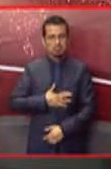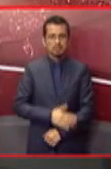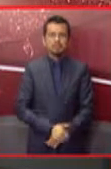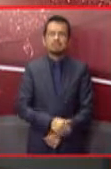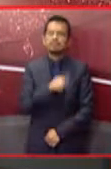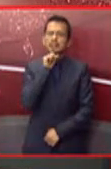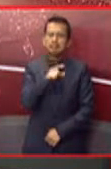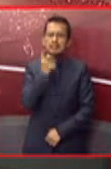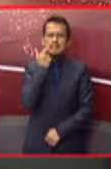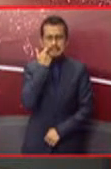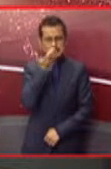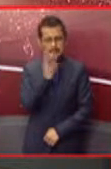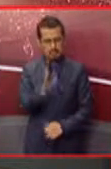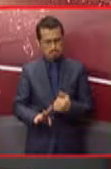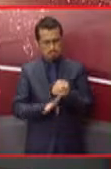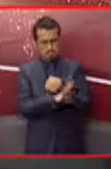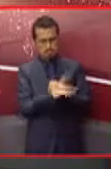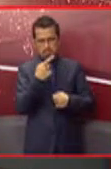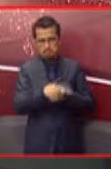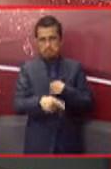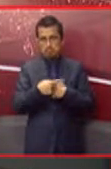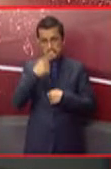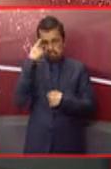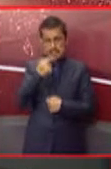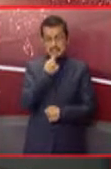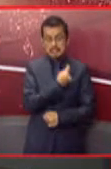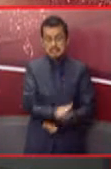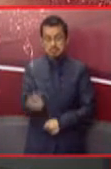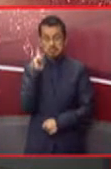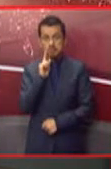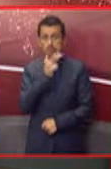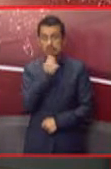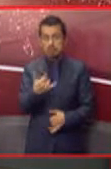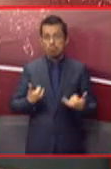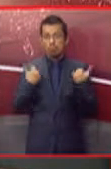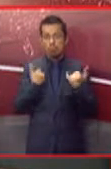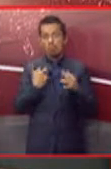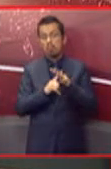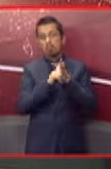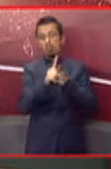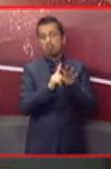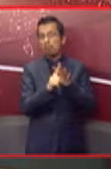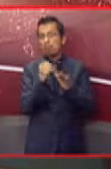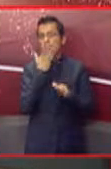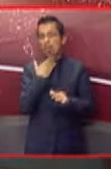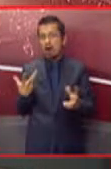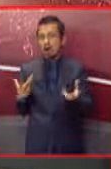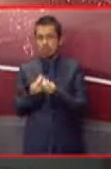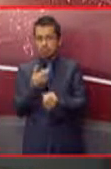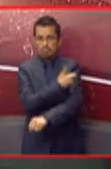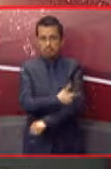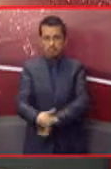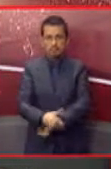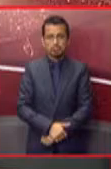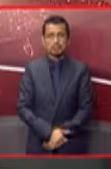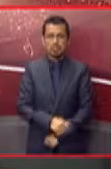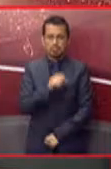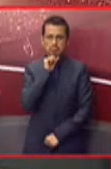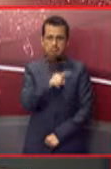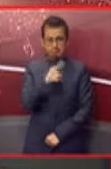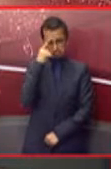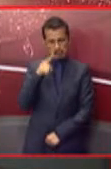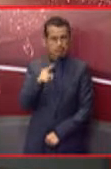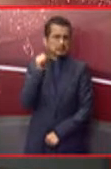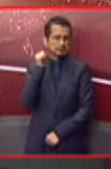buscan prevenir riesgos que representan flujos migratorios de niñas, niños y adolescentes migrantes no acompañados. Además, realizan en el Senado de